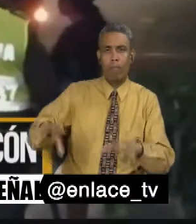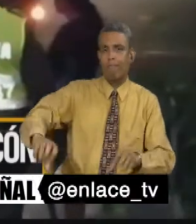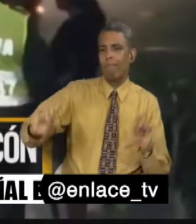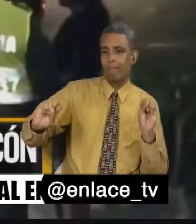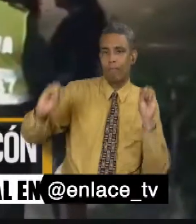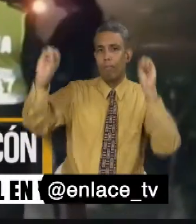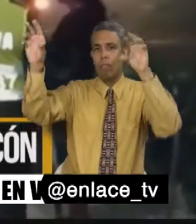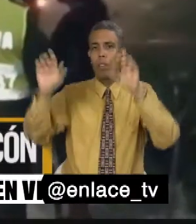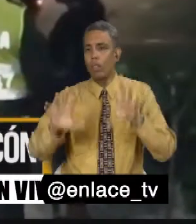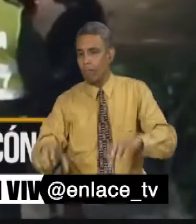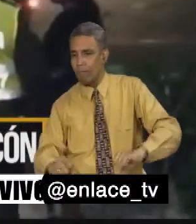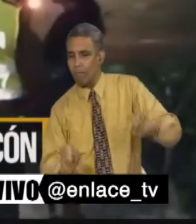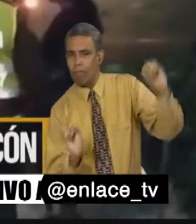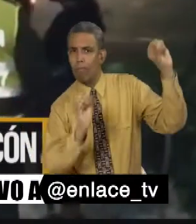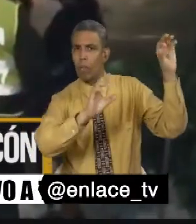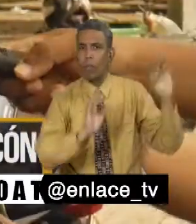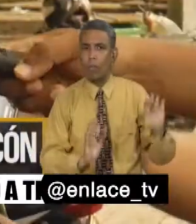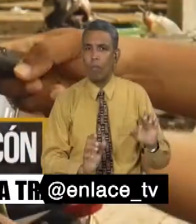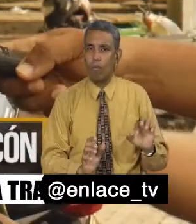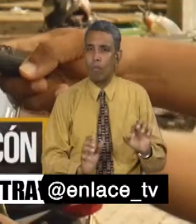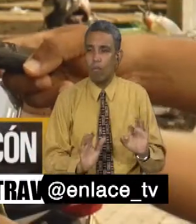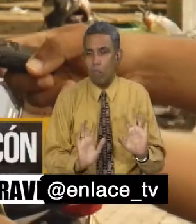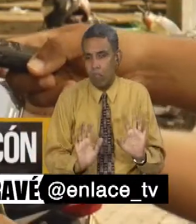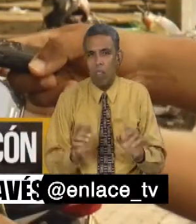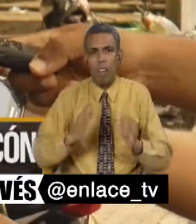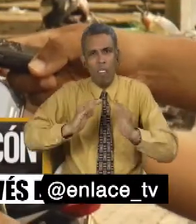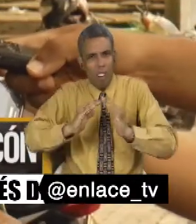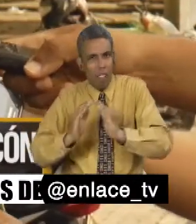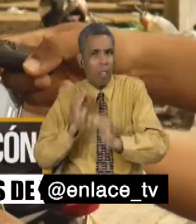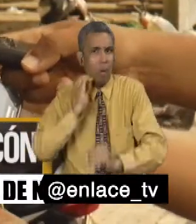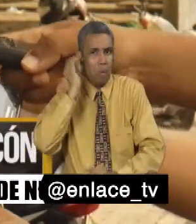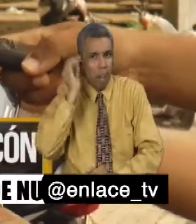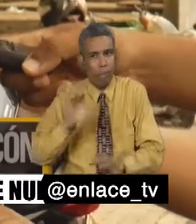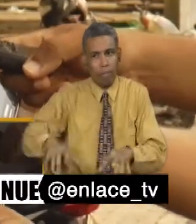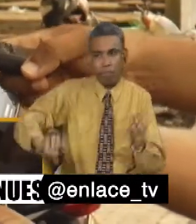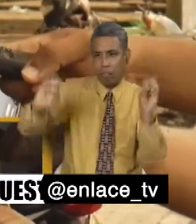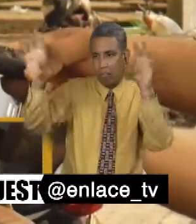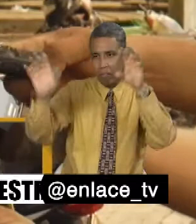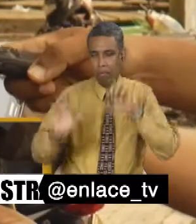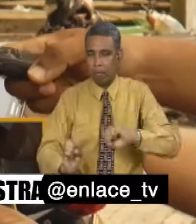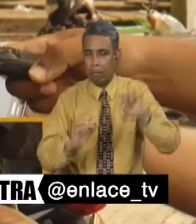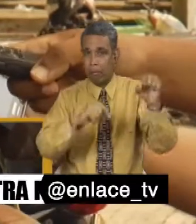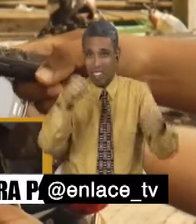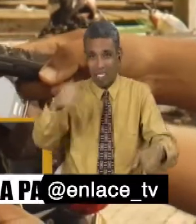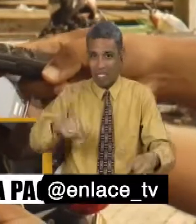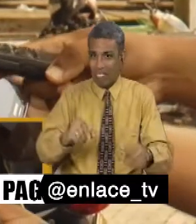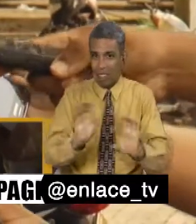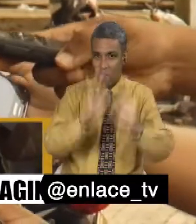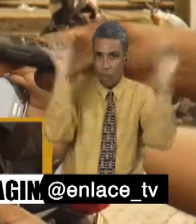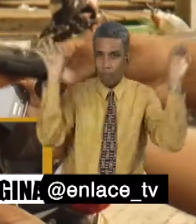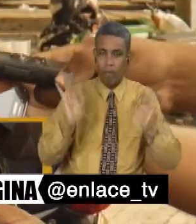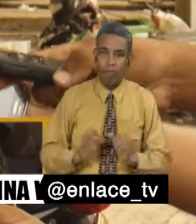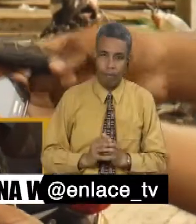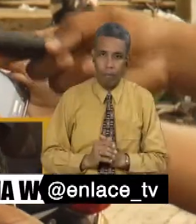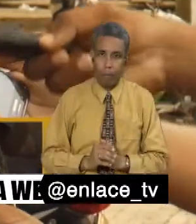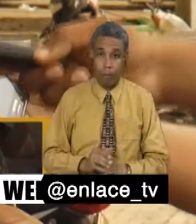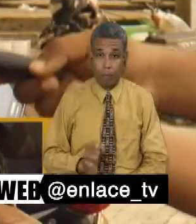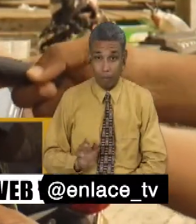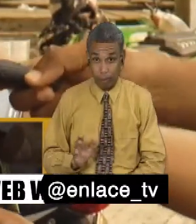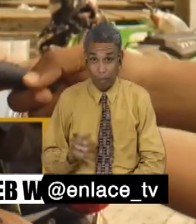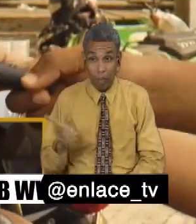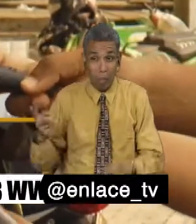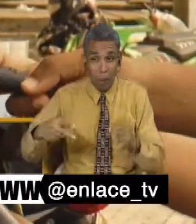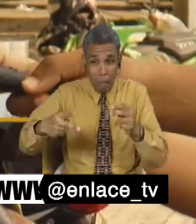Bermeja y los otros a sus lugares de origen. Dentro del trabajo social que se ha venido realizando con la administración municipal, hemos logrado detectar que algunas de estas